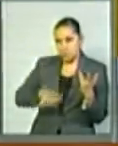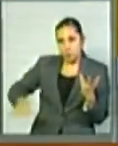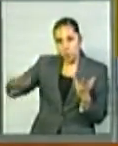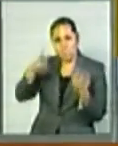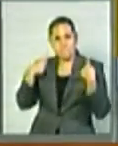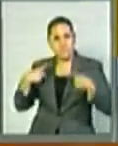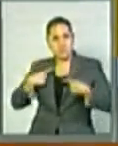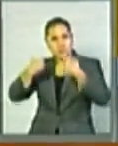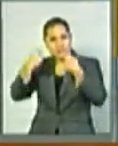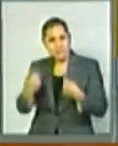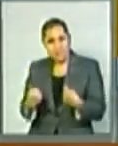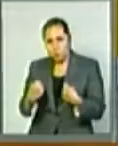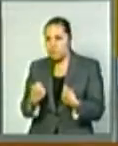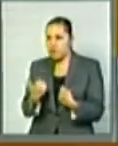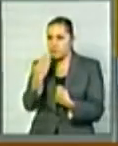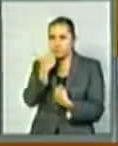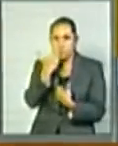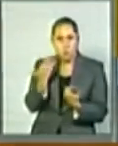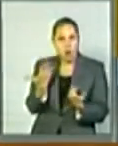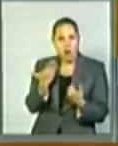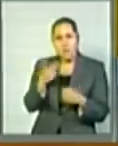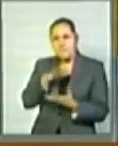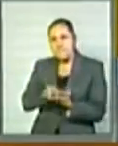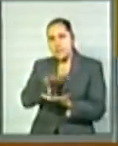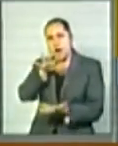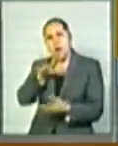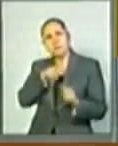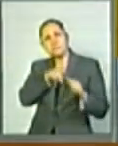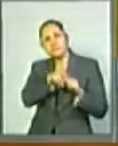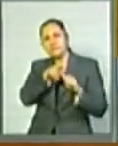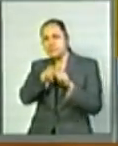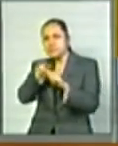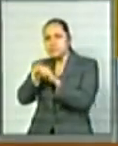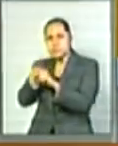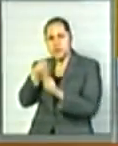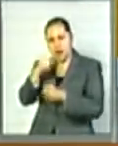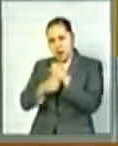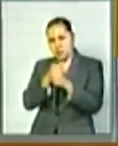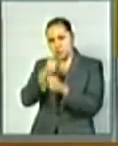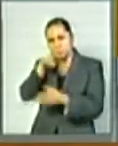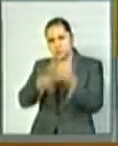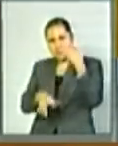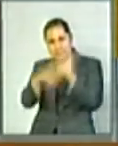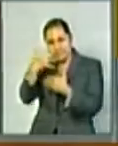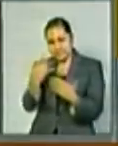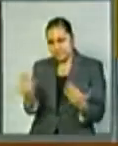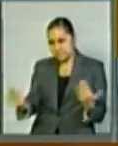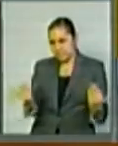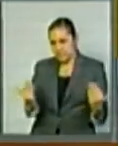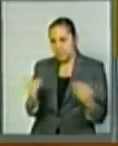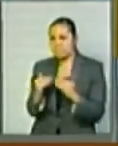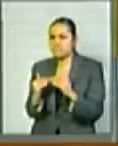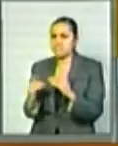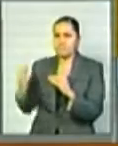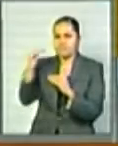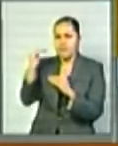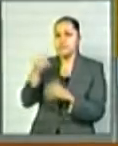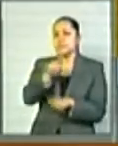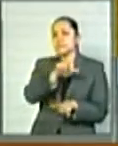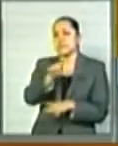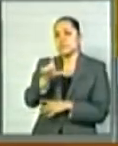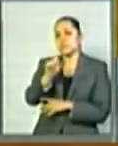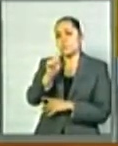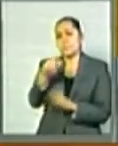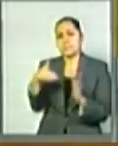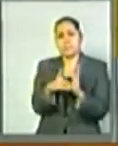estima en el impacto del homicidio en el año 2015, que ascendió a 727 mil